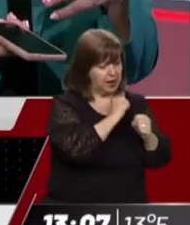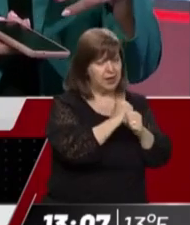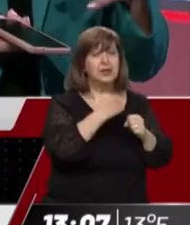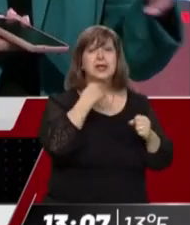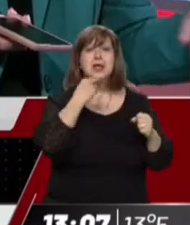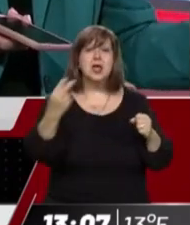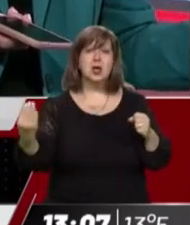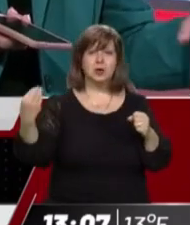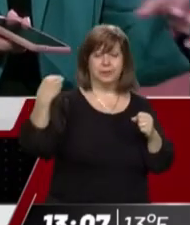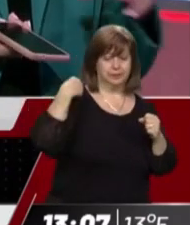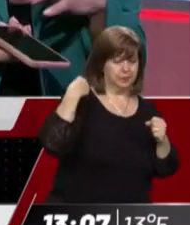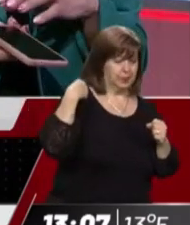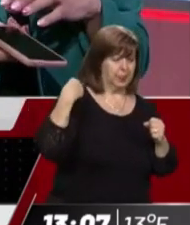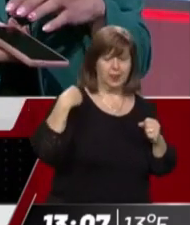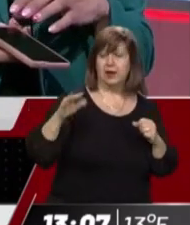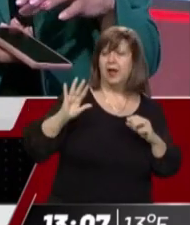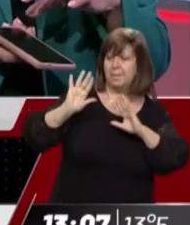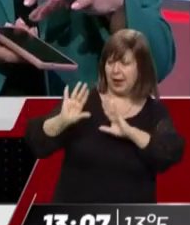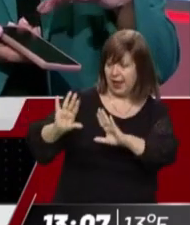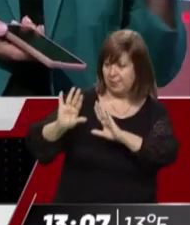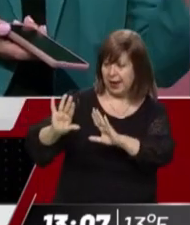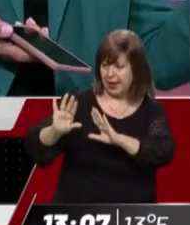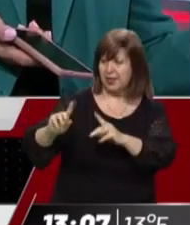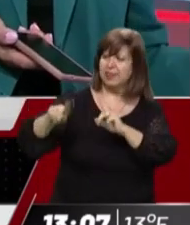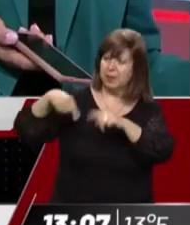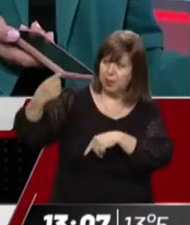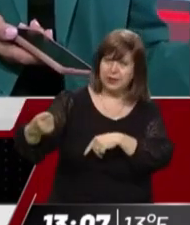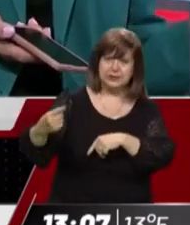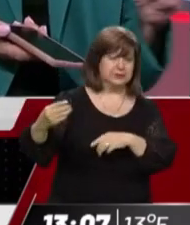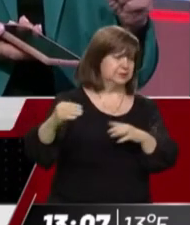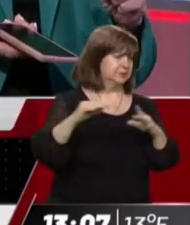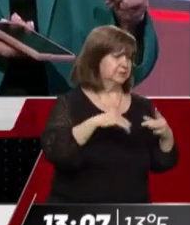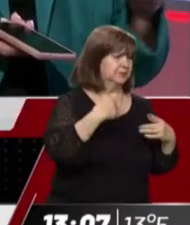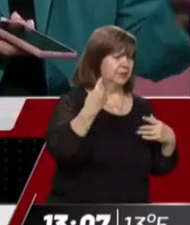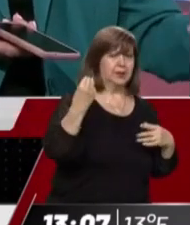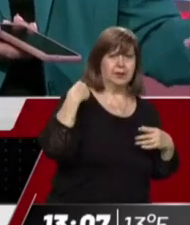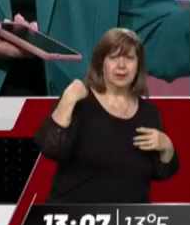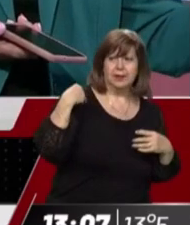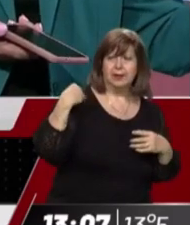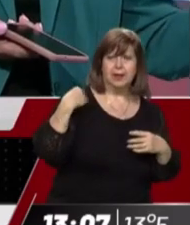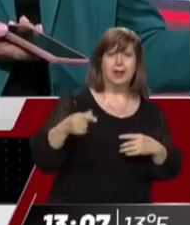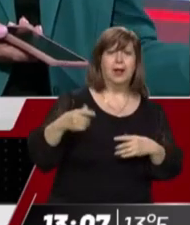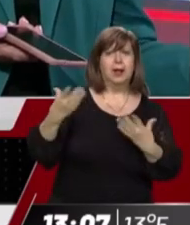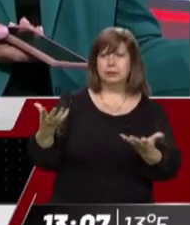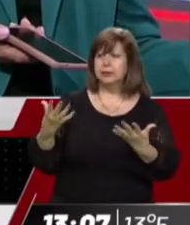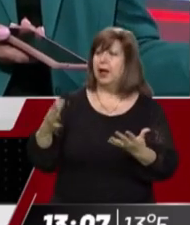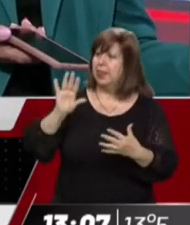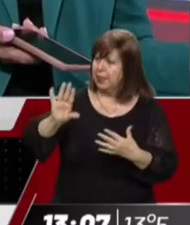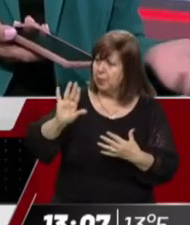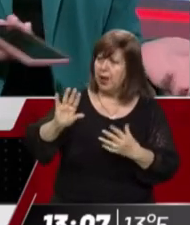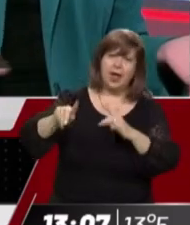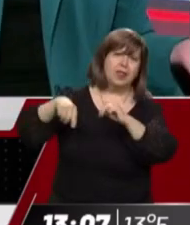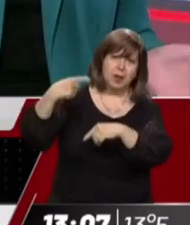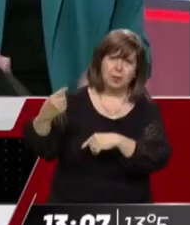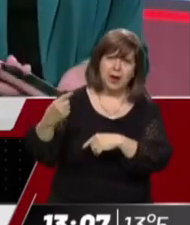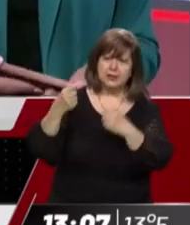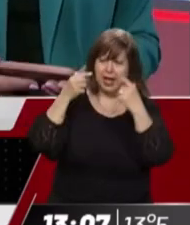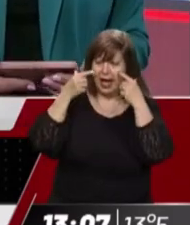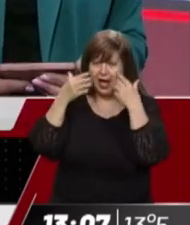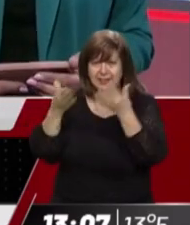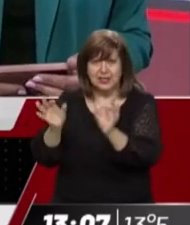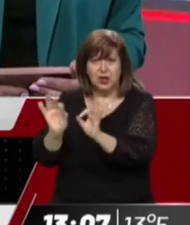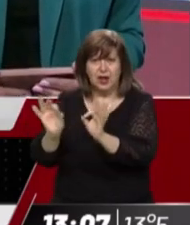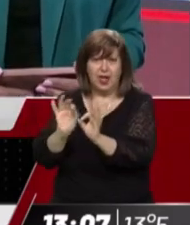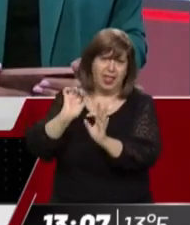y termina cayendo en algo. Busca, no sé, una contención en amigos, y esos amigos pueden llevarlo a algo que después es muy